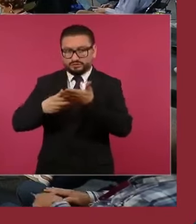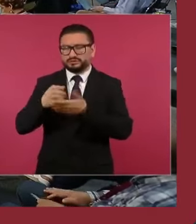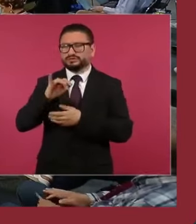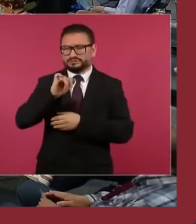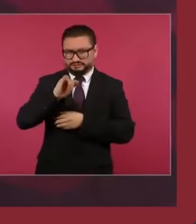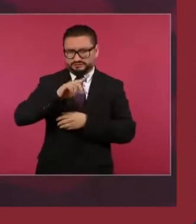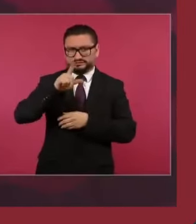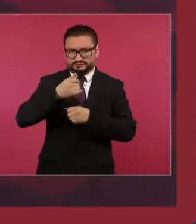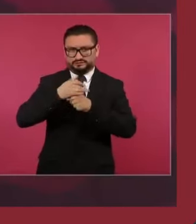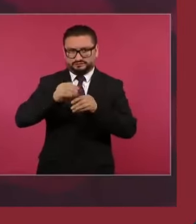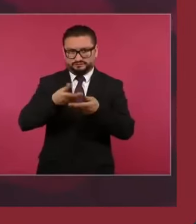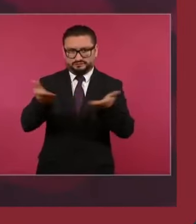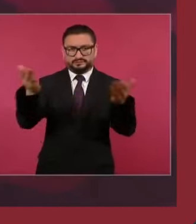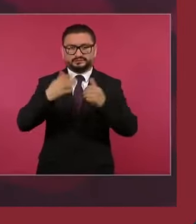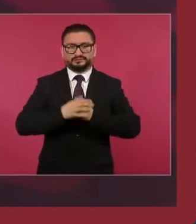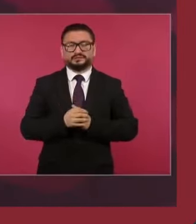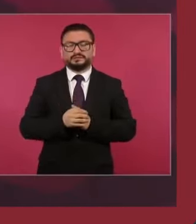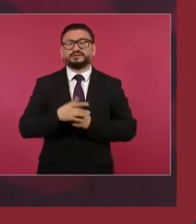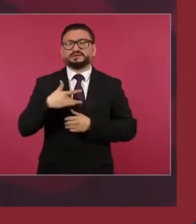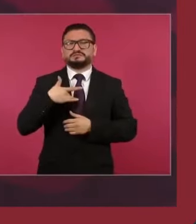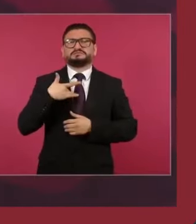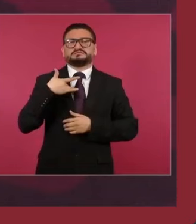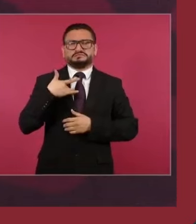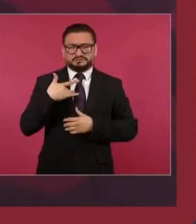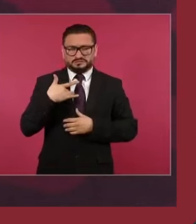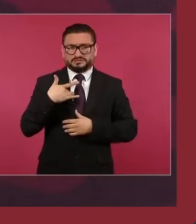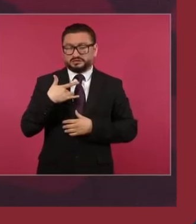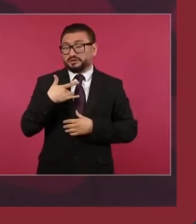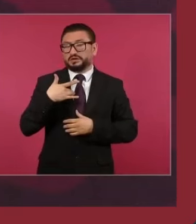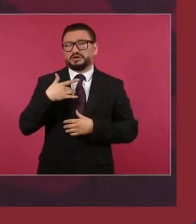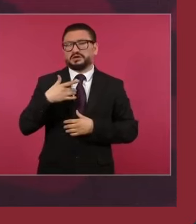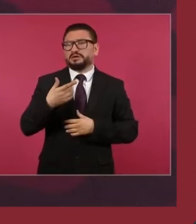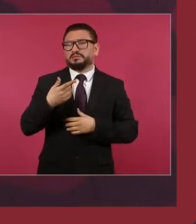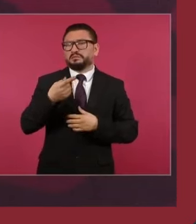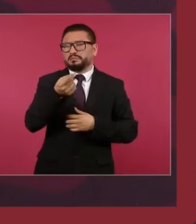les da toda la información. Okay, afortunadamente son muy pocos,